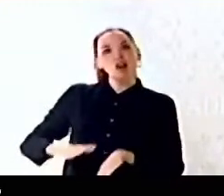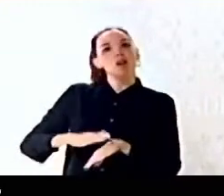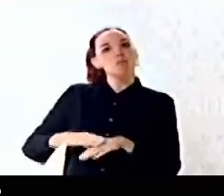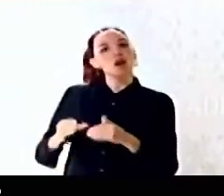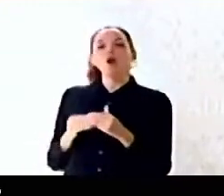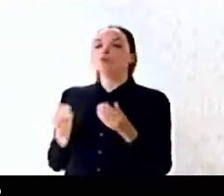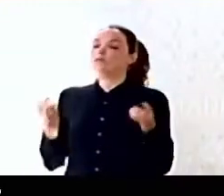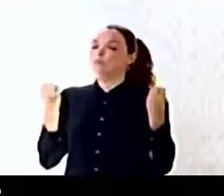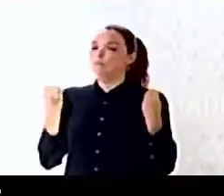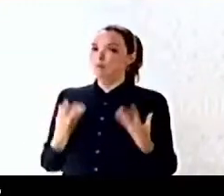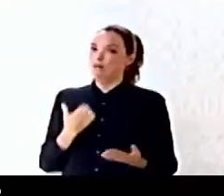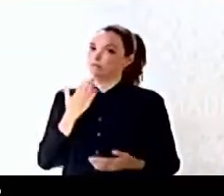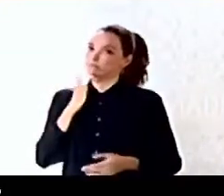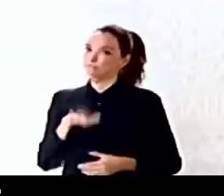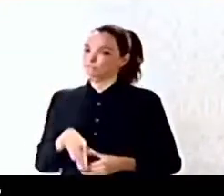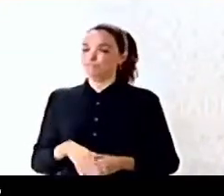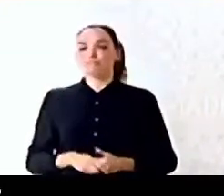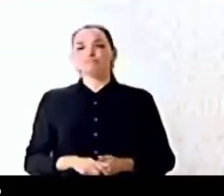analgésicos.